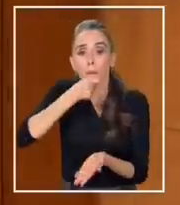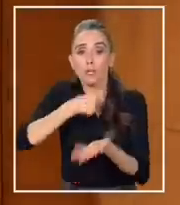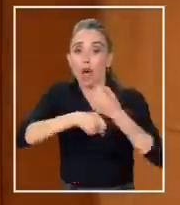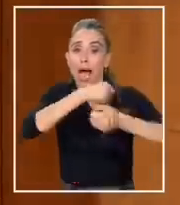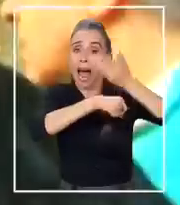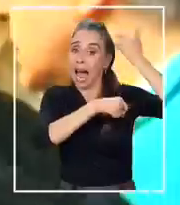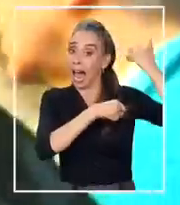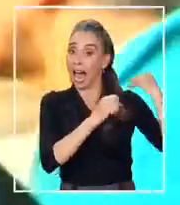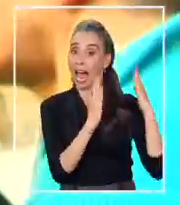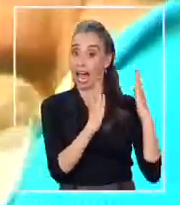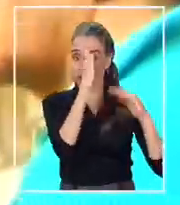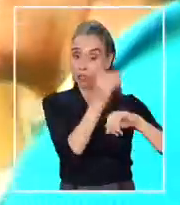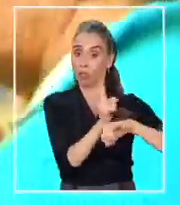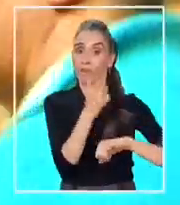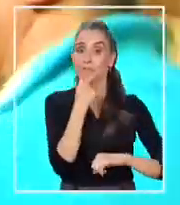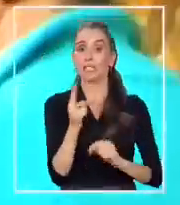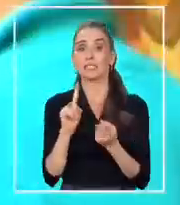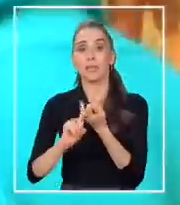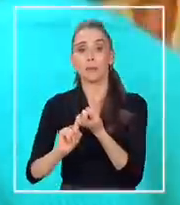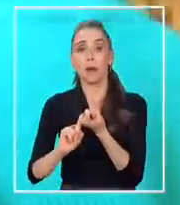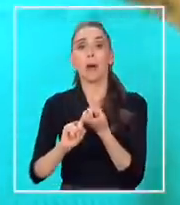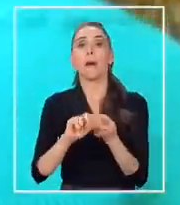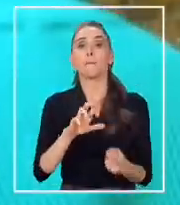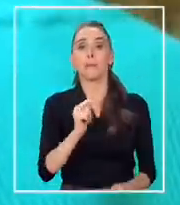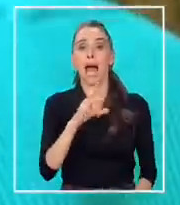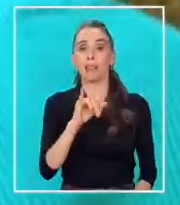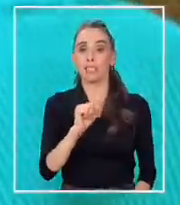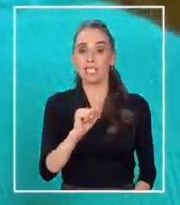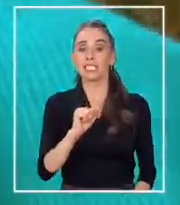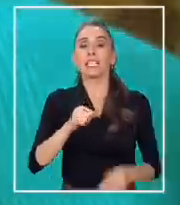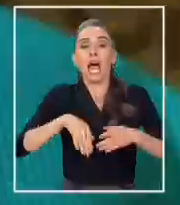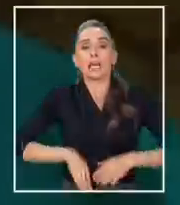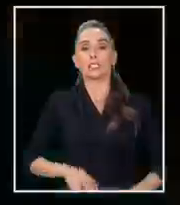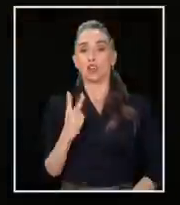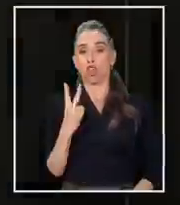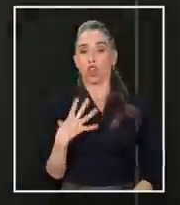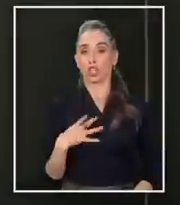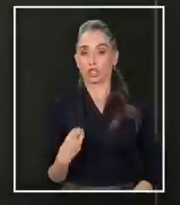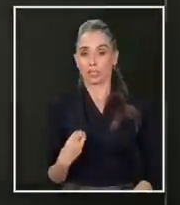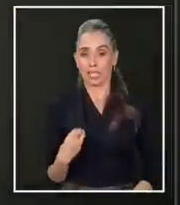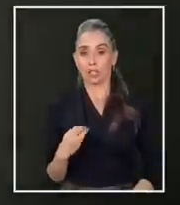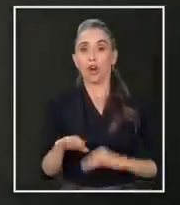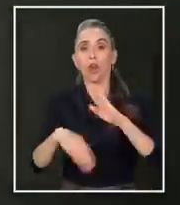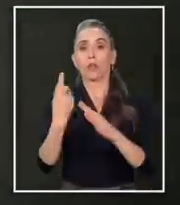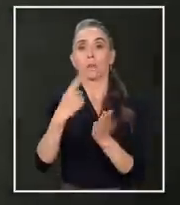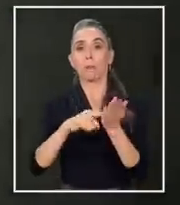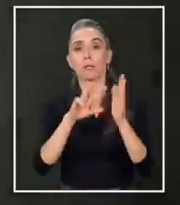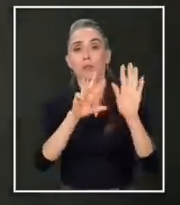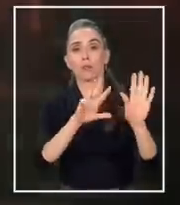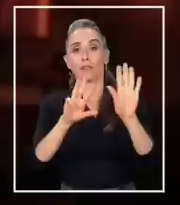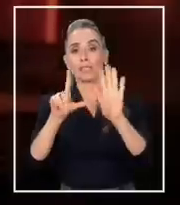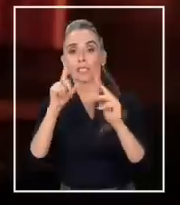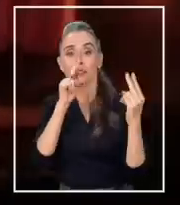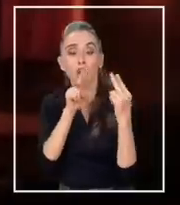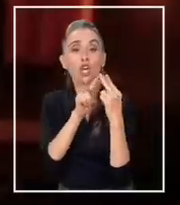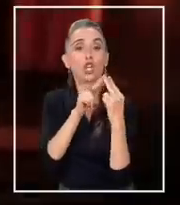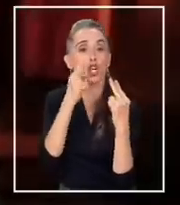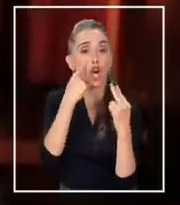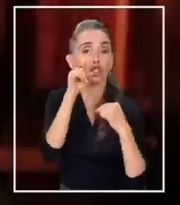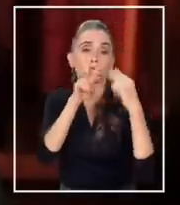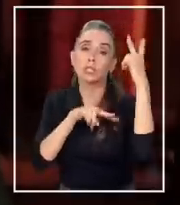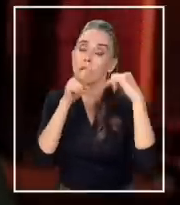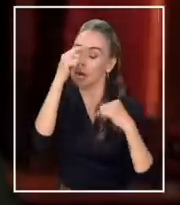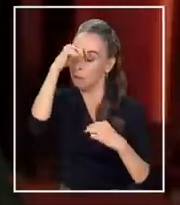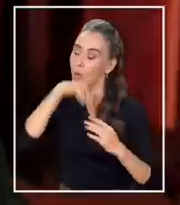que no era fácil. Del matrimonio con Patricia Naut nacieron Cristóbal y Javiera. En 1997 conoció y se